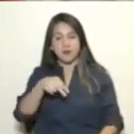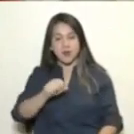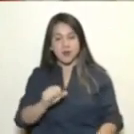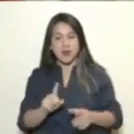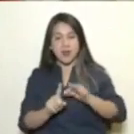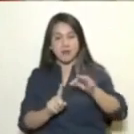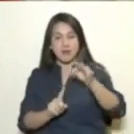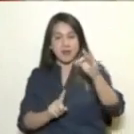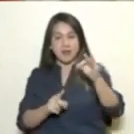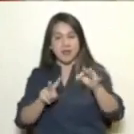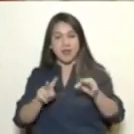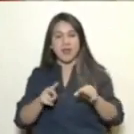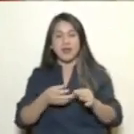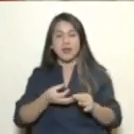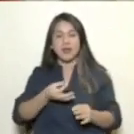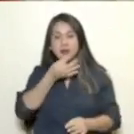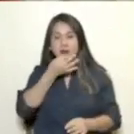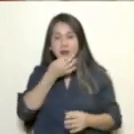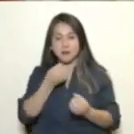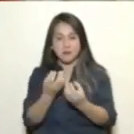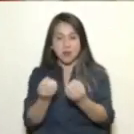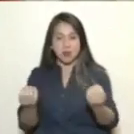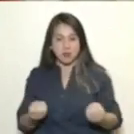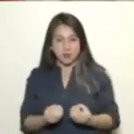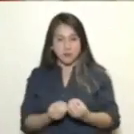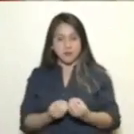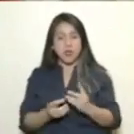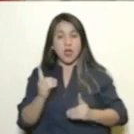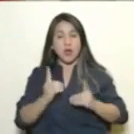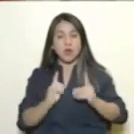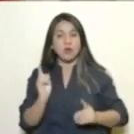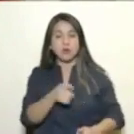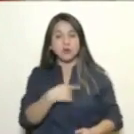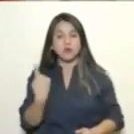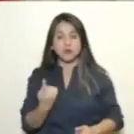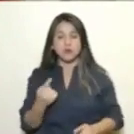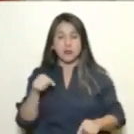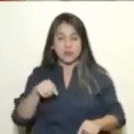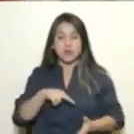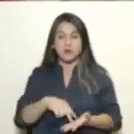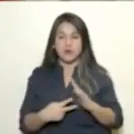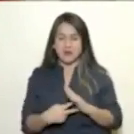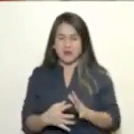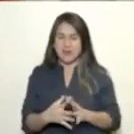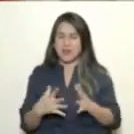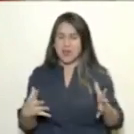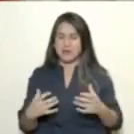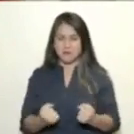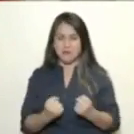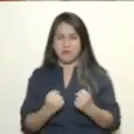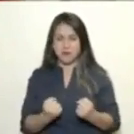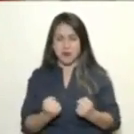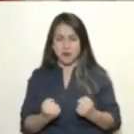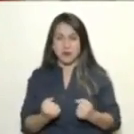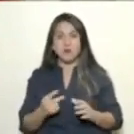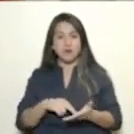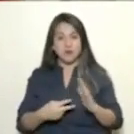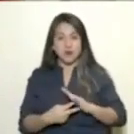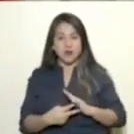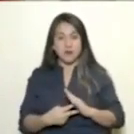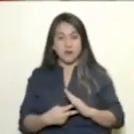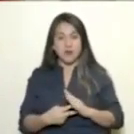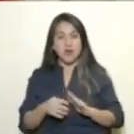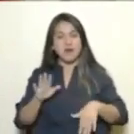patio. Tal vez muchos de nosotros en esta crisis tan tremenda en la que estamos, esta crisis global, nos